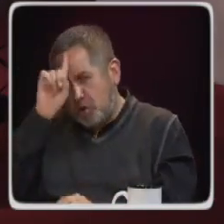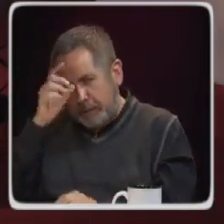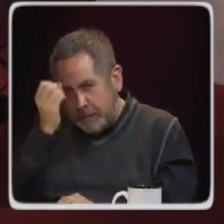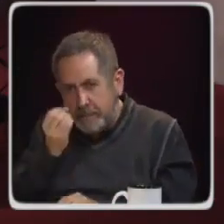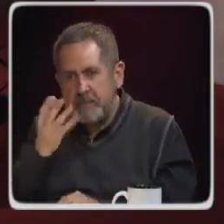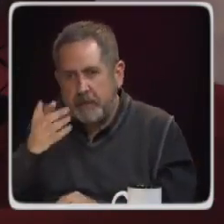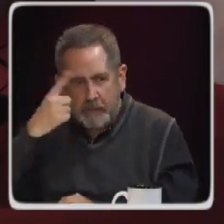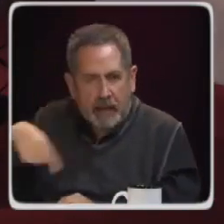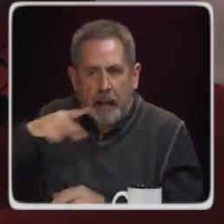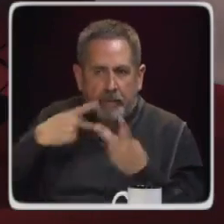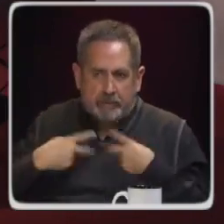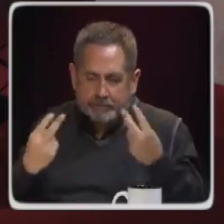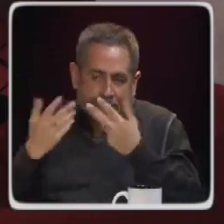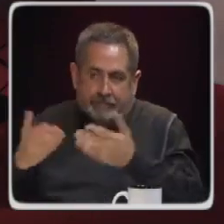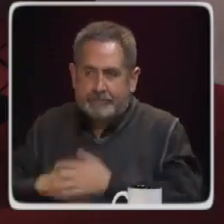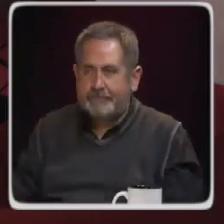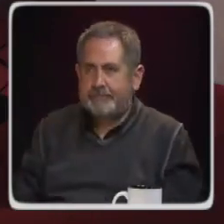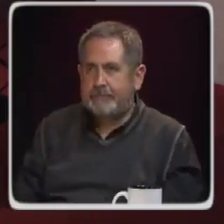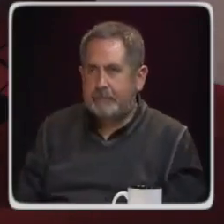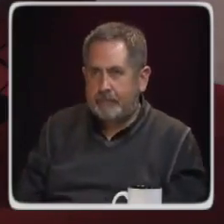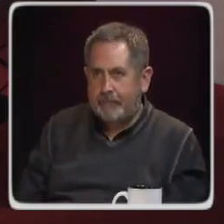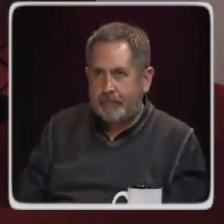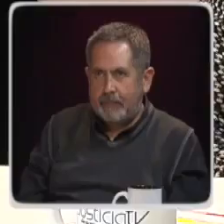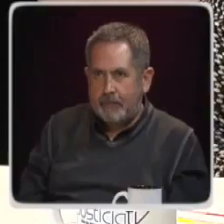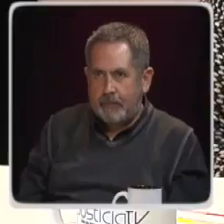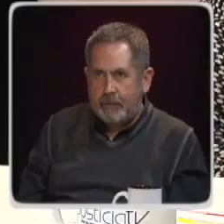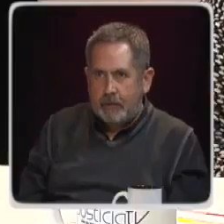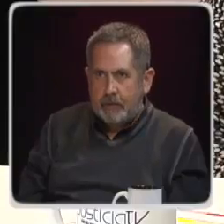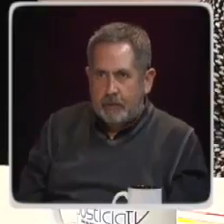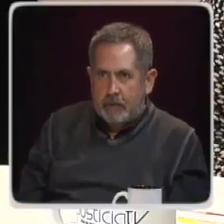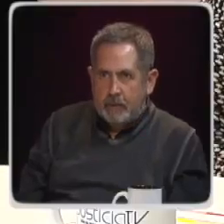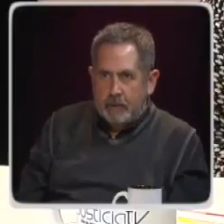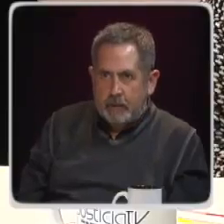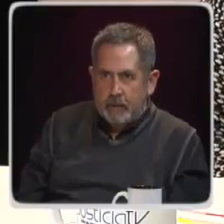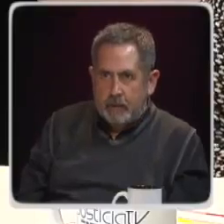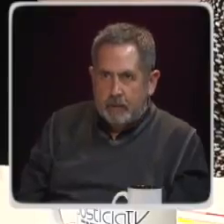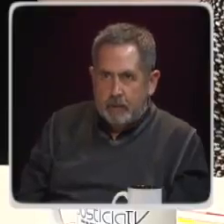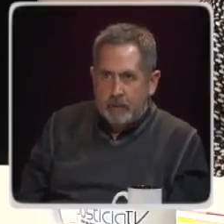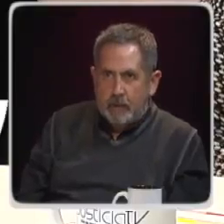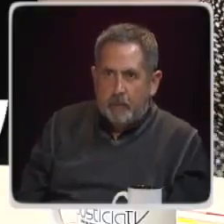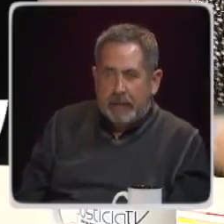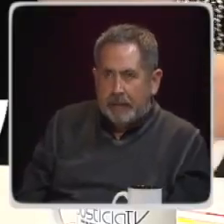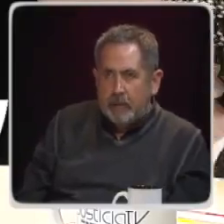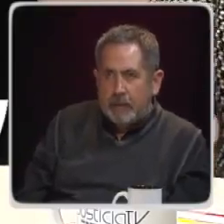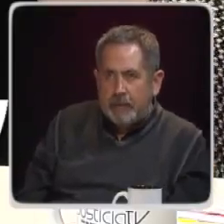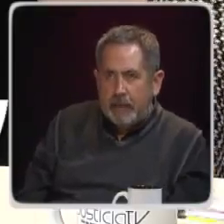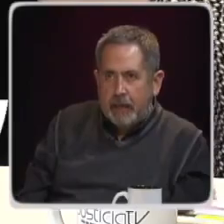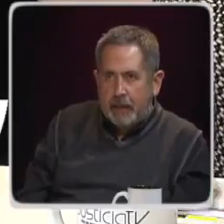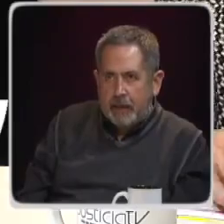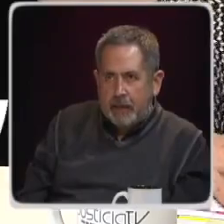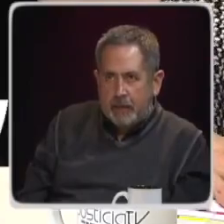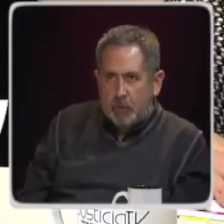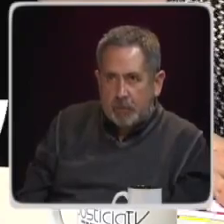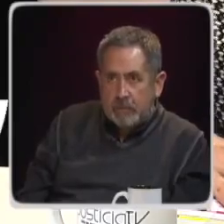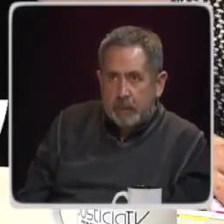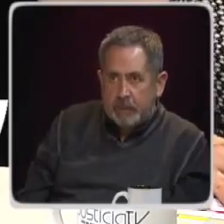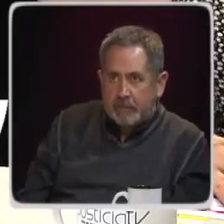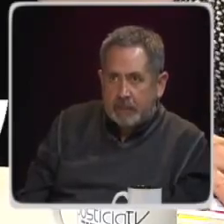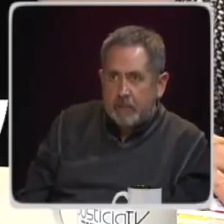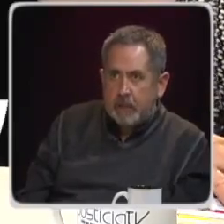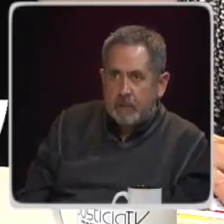ciegas, para que en el futuro ellos puedan también participar dentro de la educación. Esto pues, sería bastante bueno para